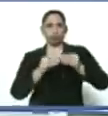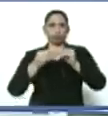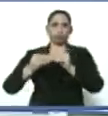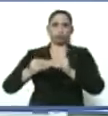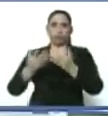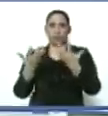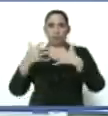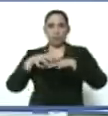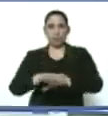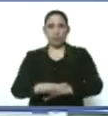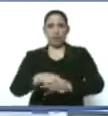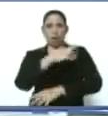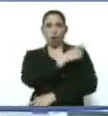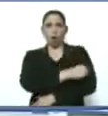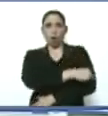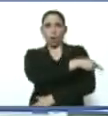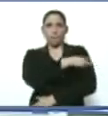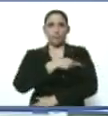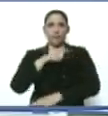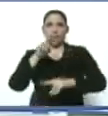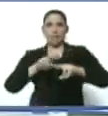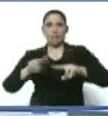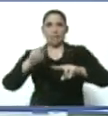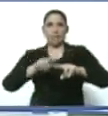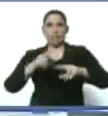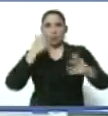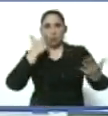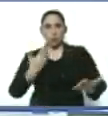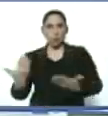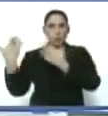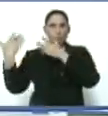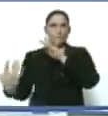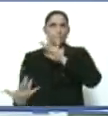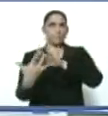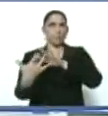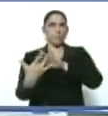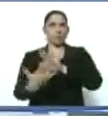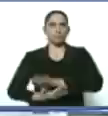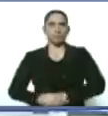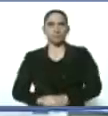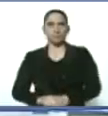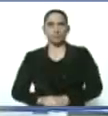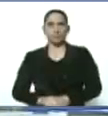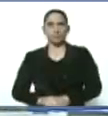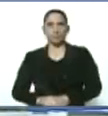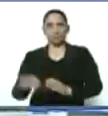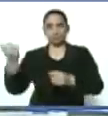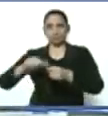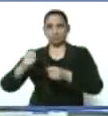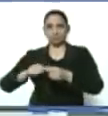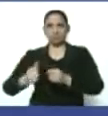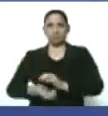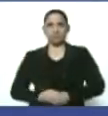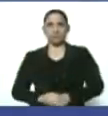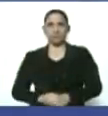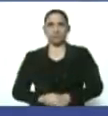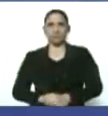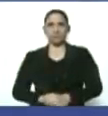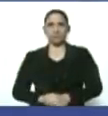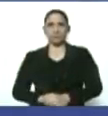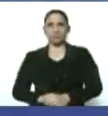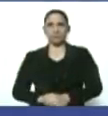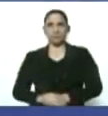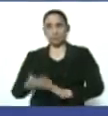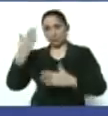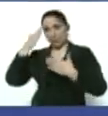del Hospital de Niños de Verita. Allá, Niños de Verita. Adelante, Maracaibo. Saludos,